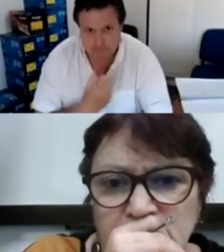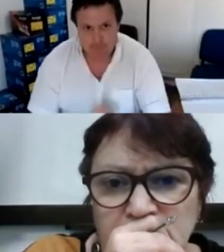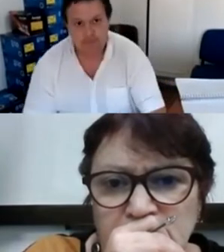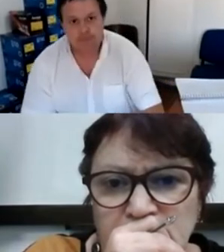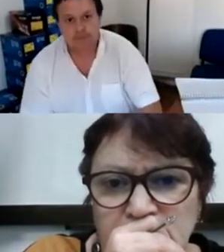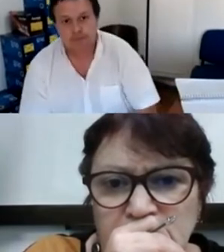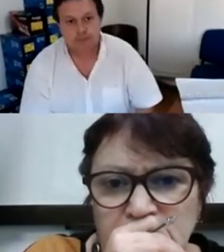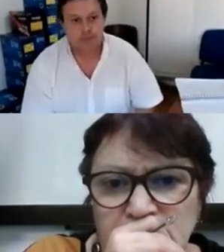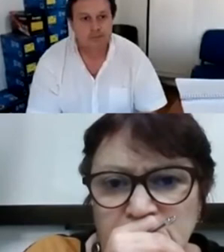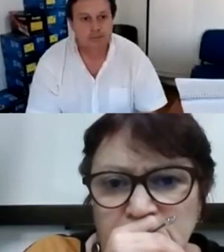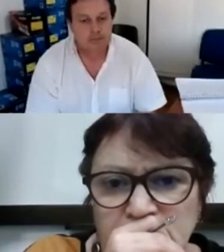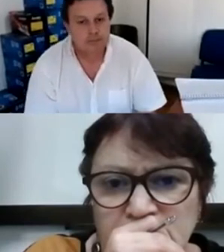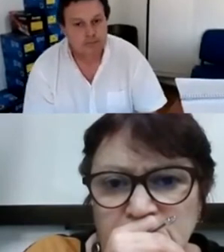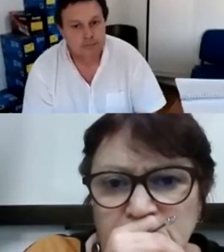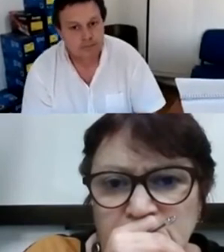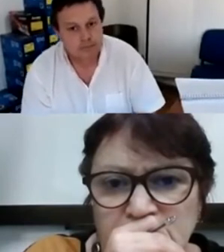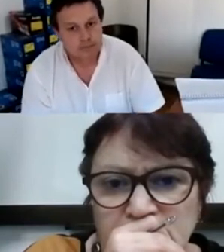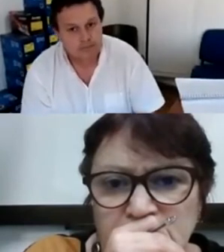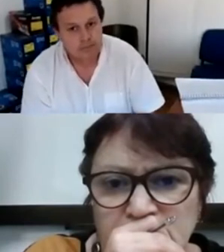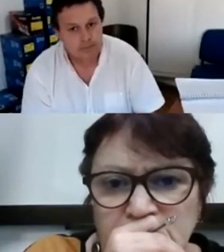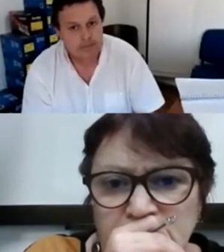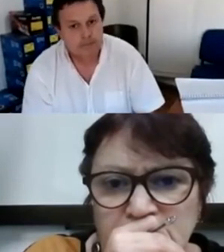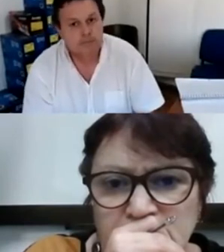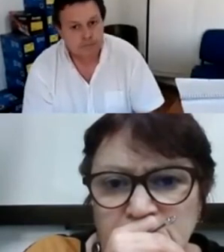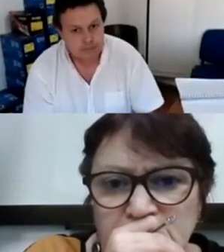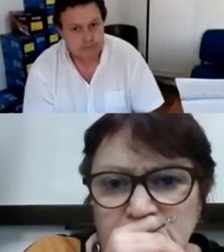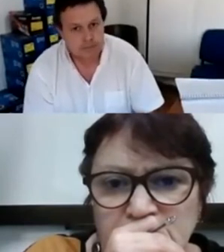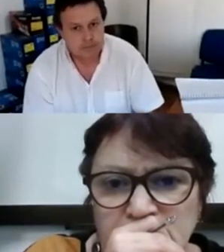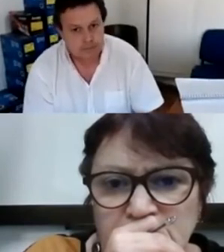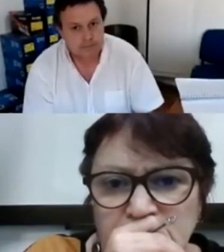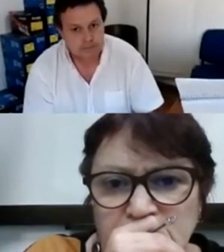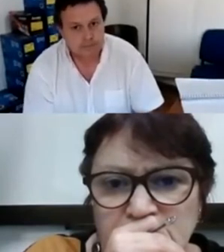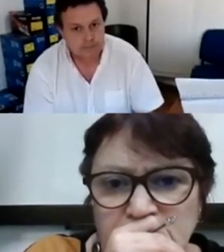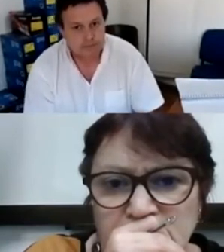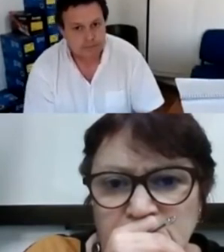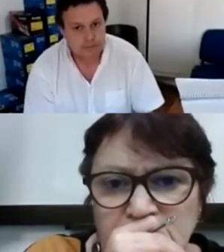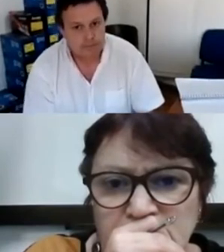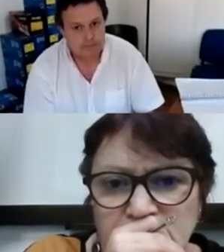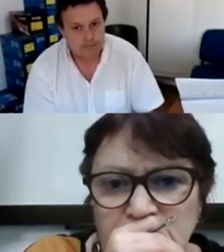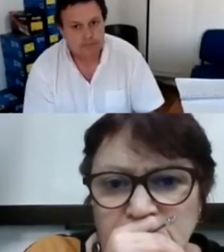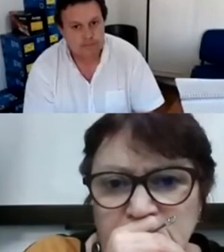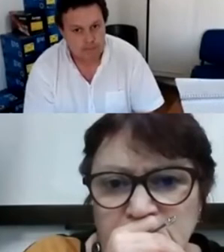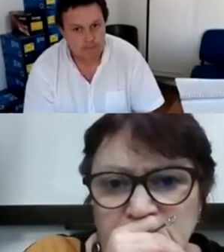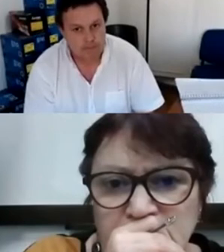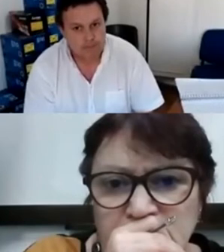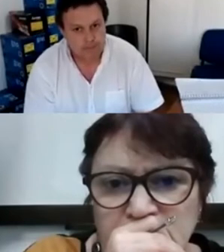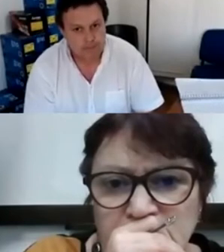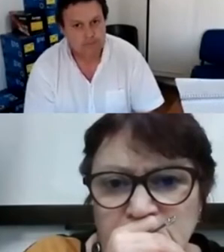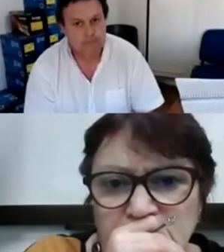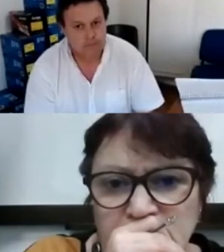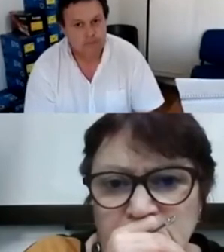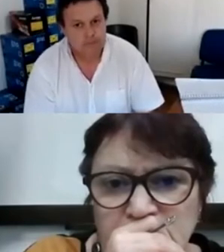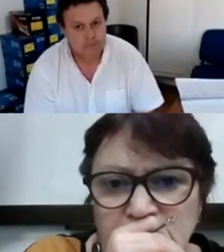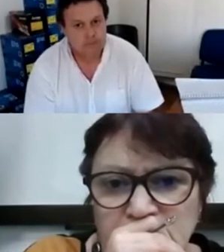aproximadamente. Porque, de nuevo, la estructura está radicada ya. Y ahí tenemos procesos de formación de posgrado muy avanzados,